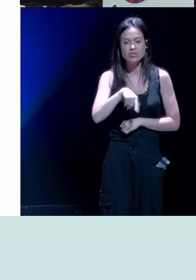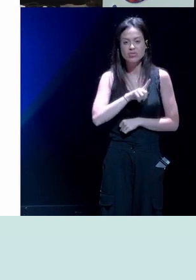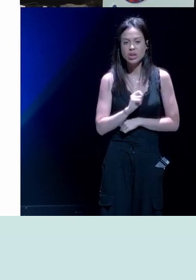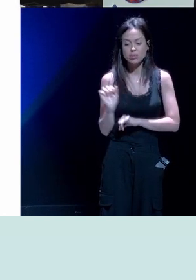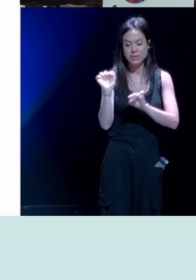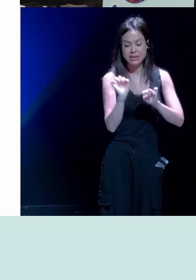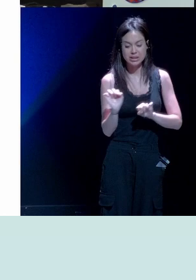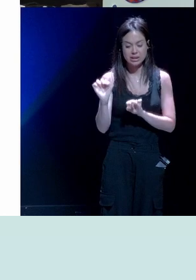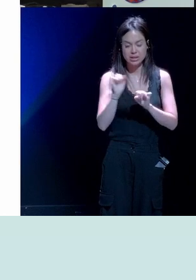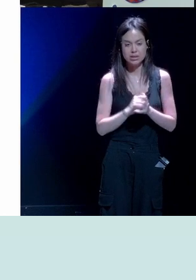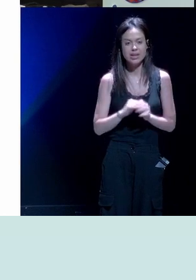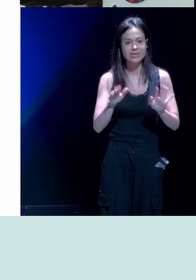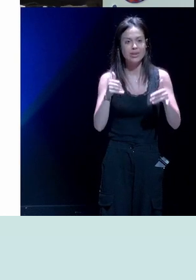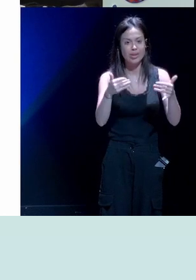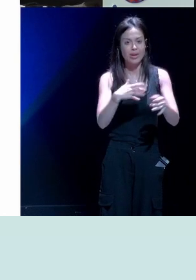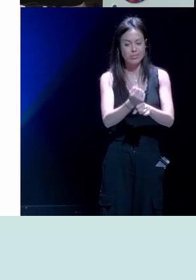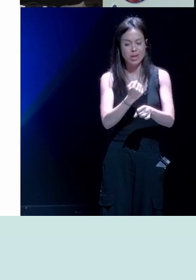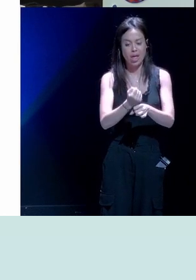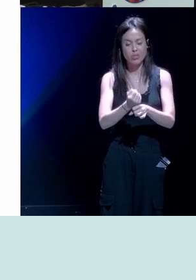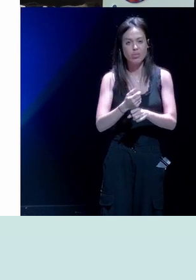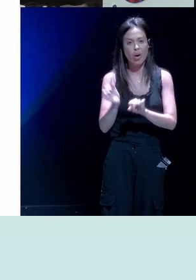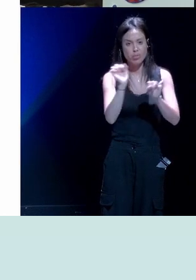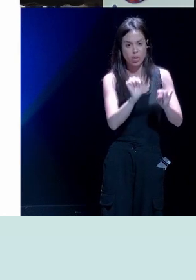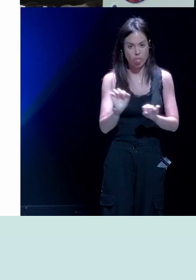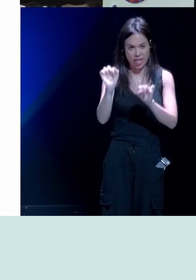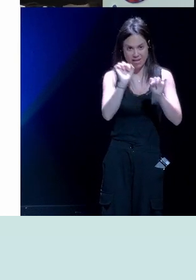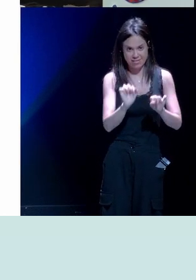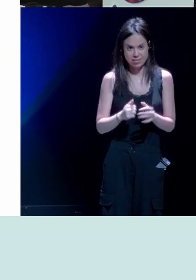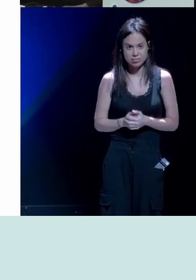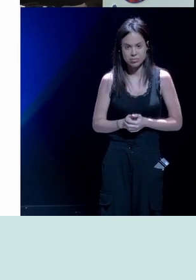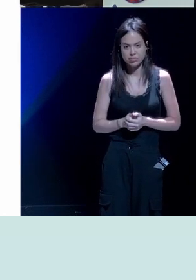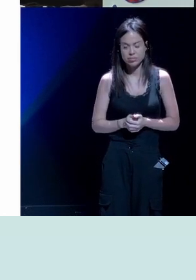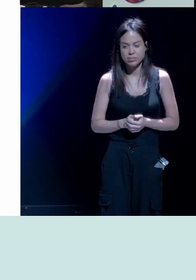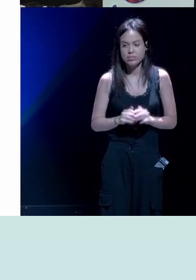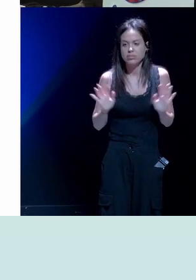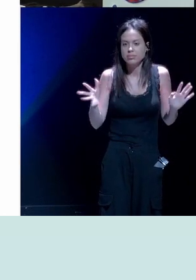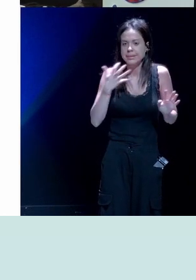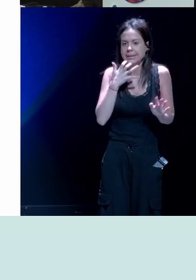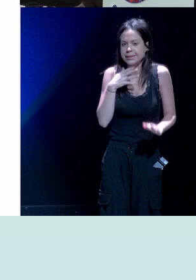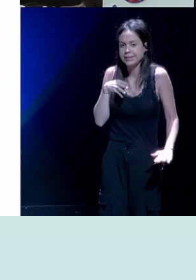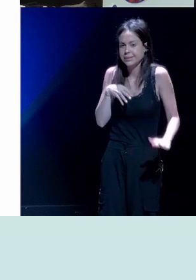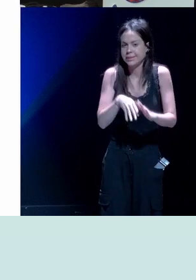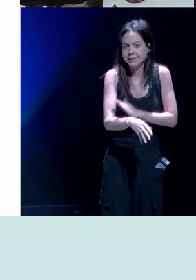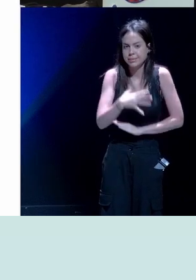protege. Entonces, el empleo protege al menos a los que pueden acceder a un empleo estable.